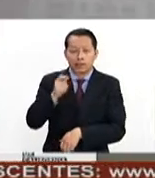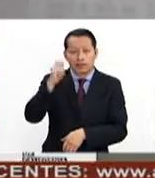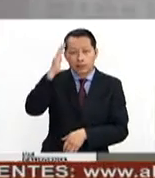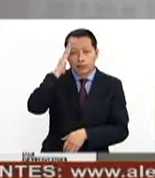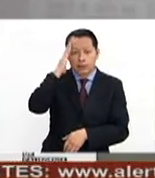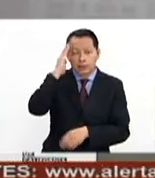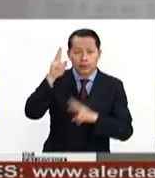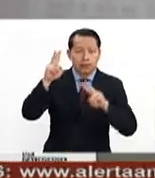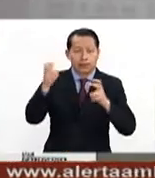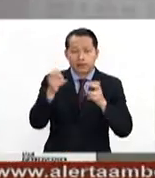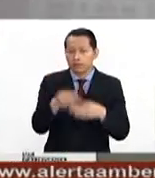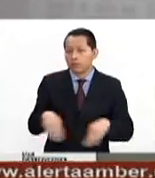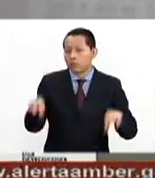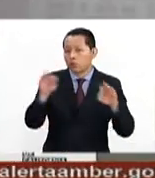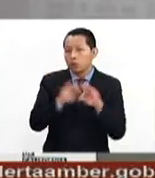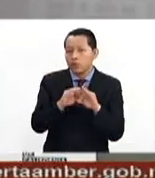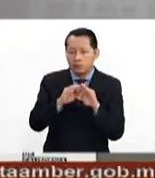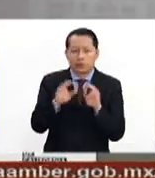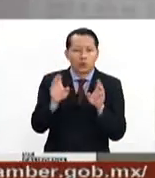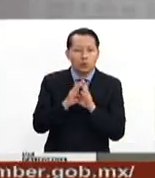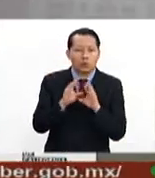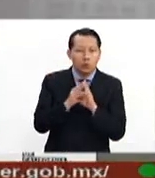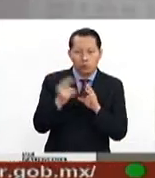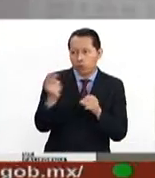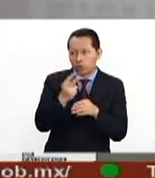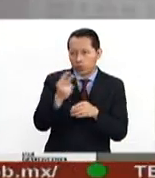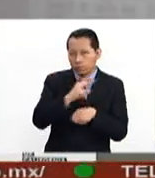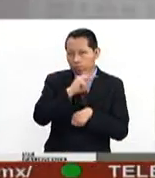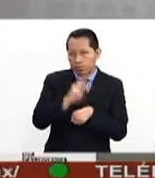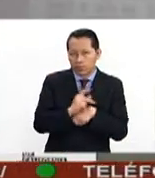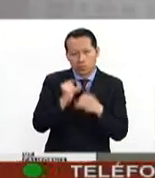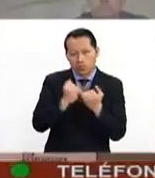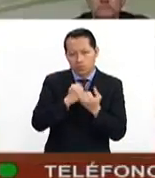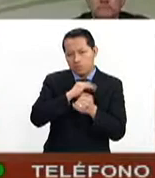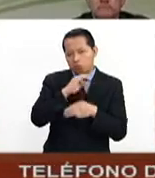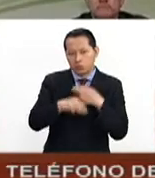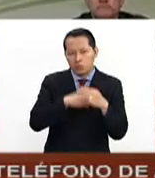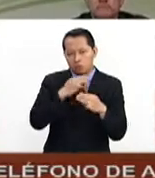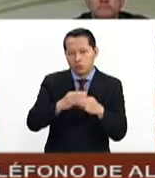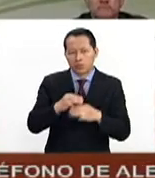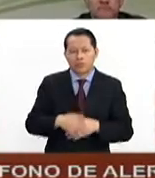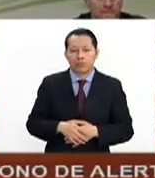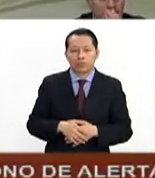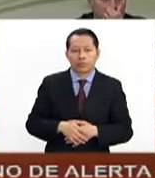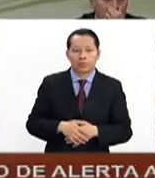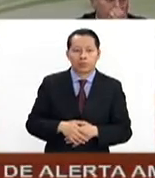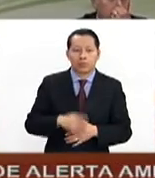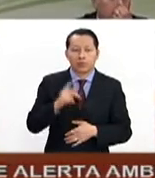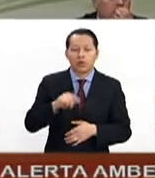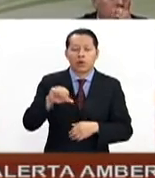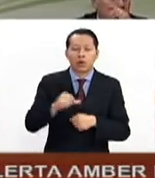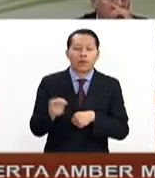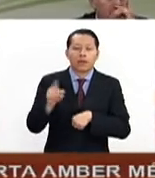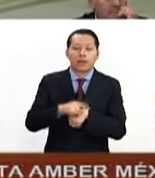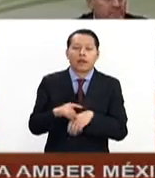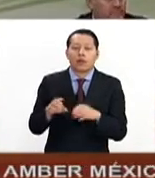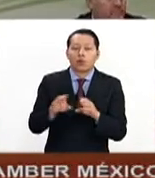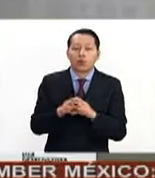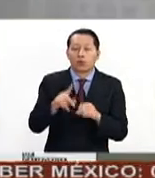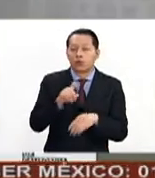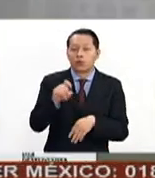abordar un tema de importancia no solo bilateral, sino mundial. Y es que hasta el día de hoy se han